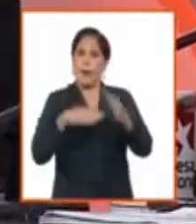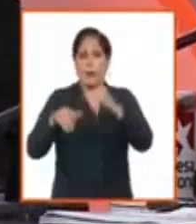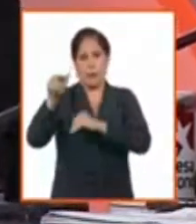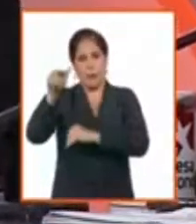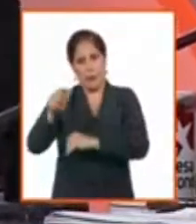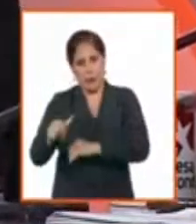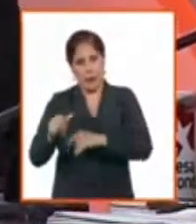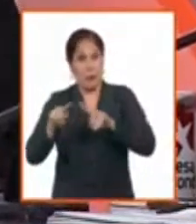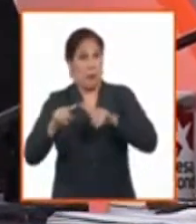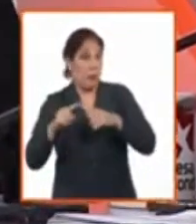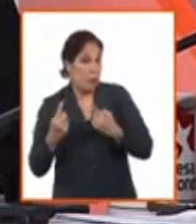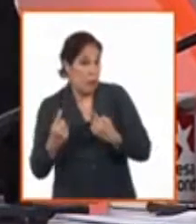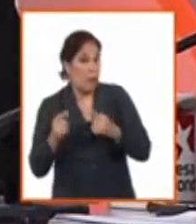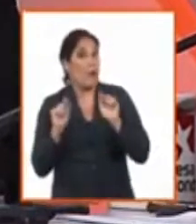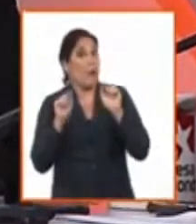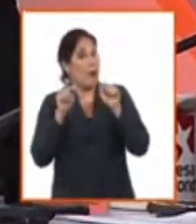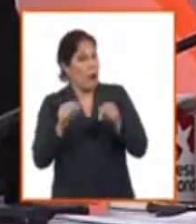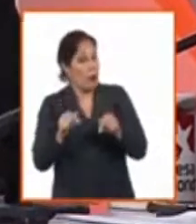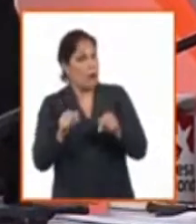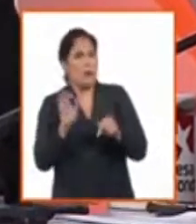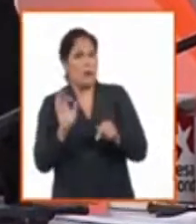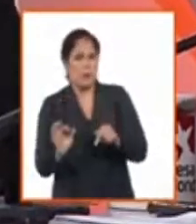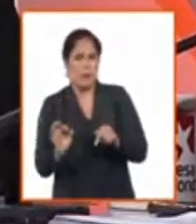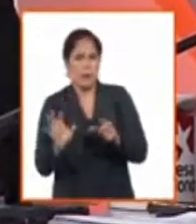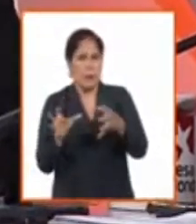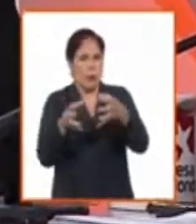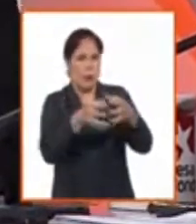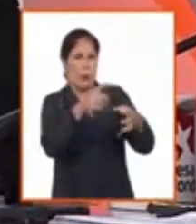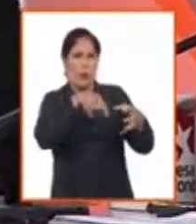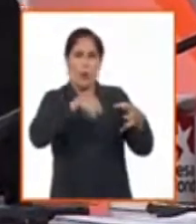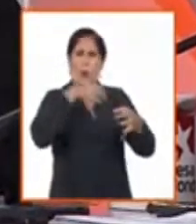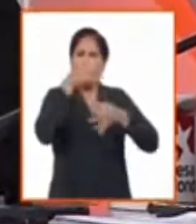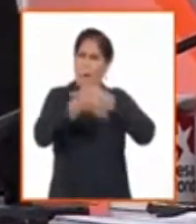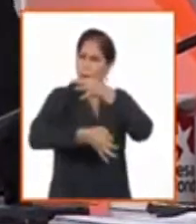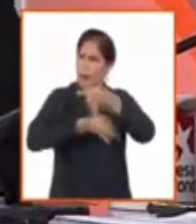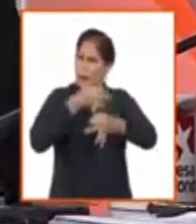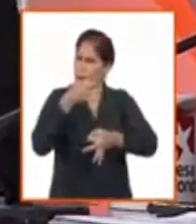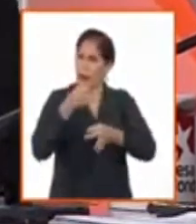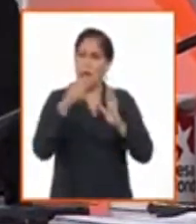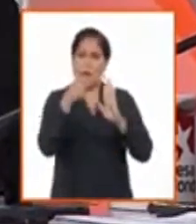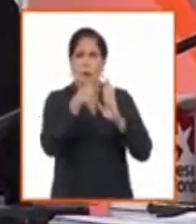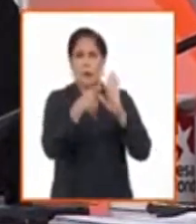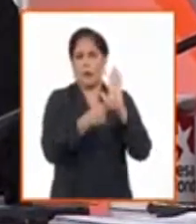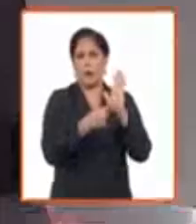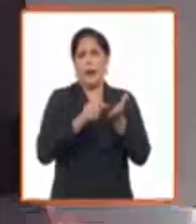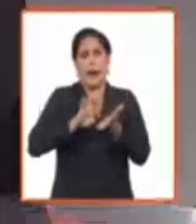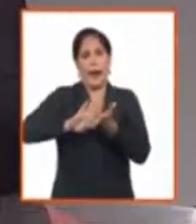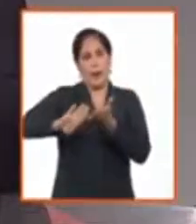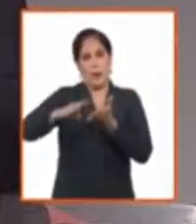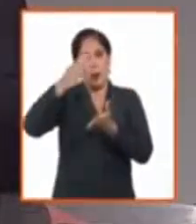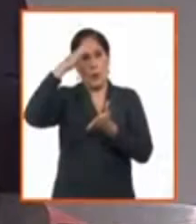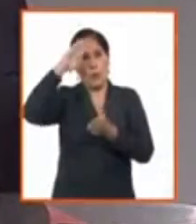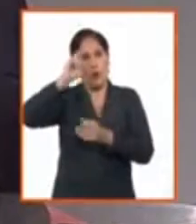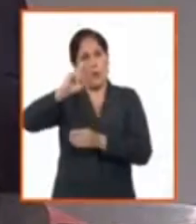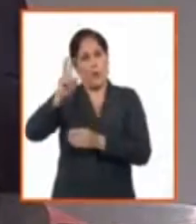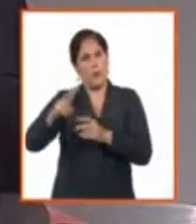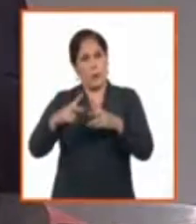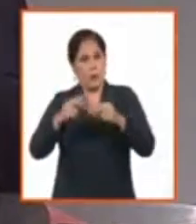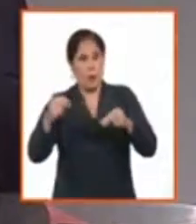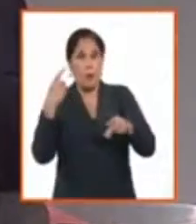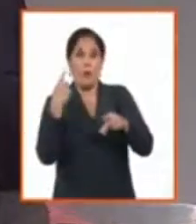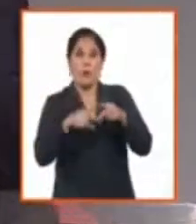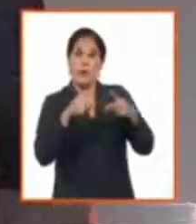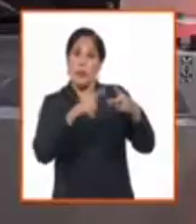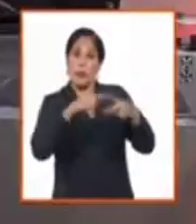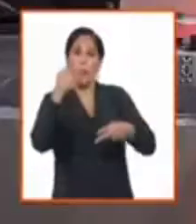pero que prácticamente en bloque oliver hablaron precisamente del tema de las exclusiones y el tema del